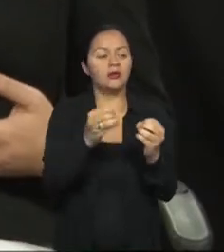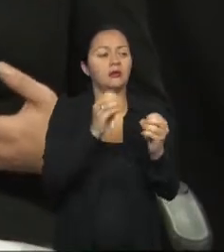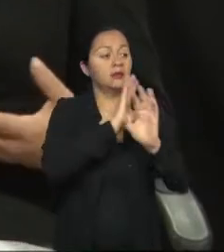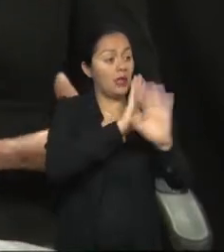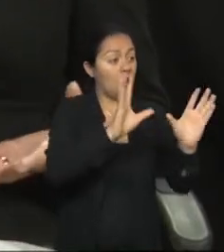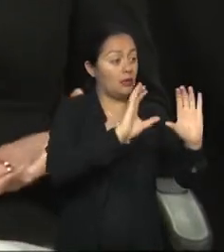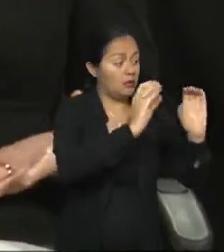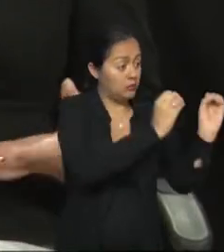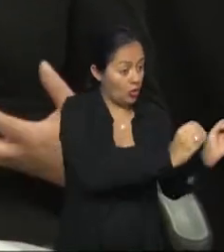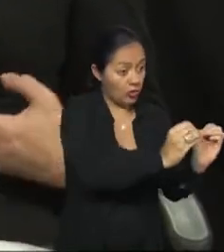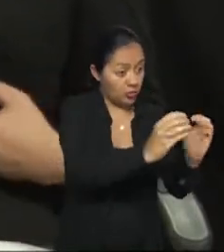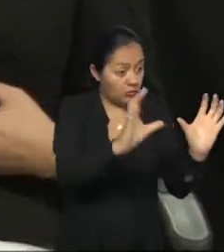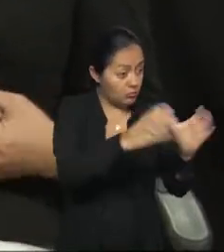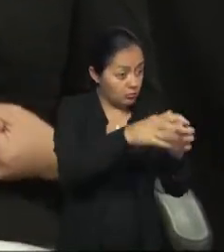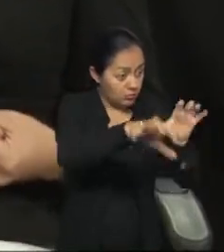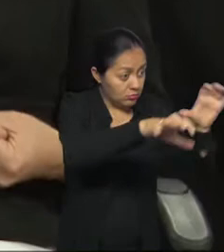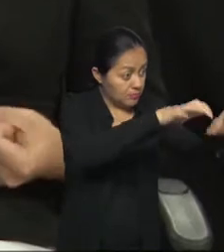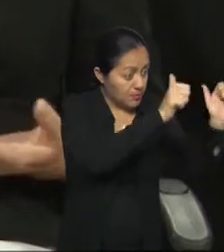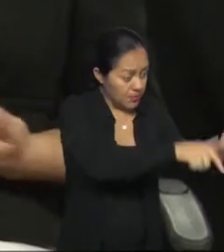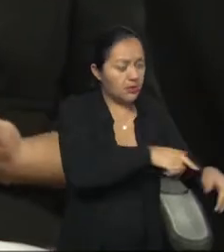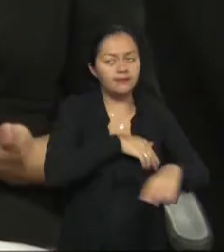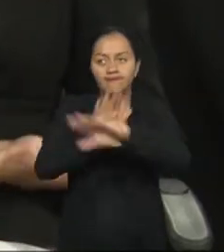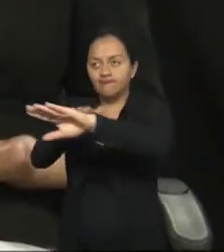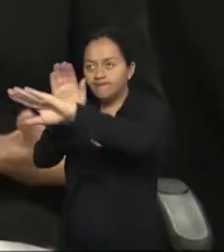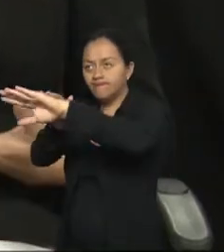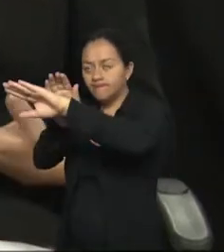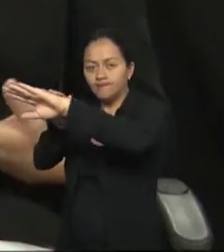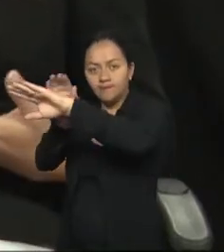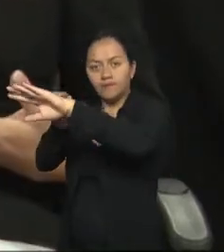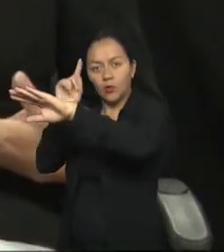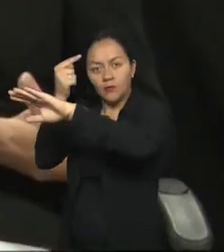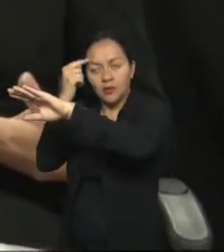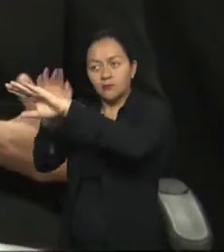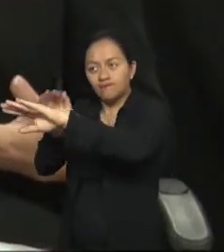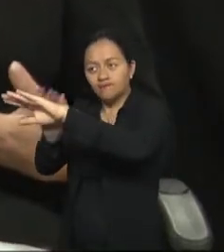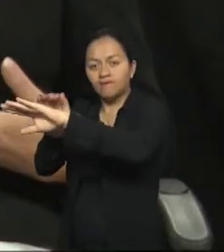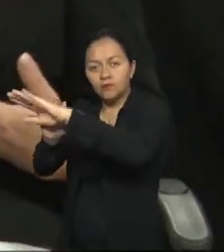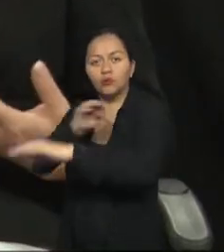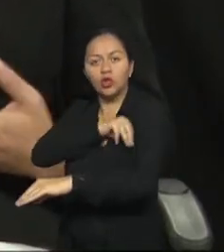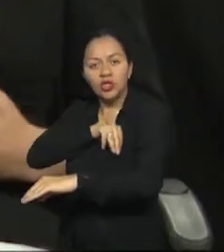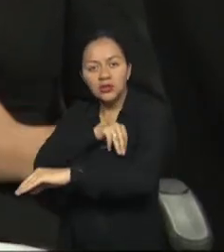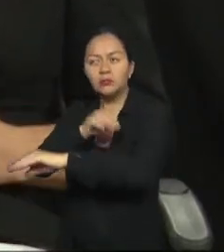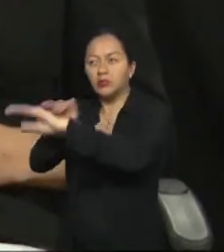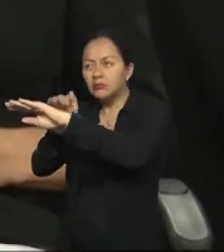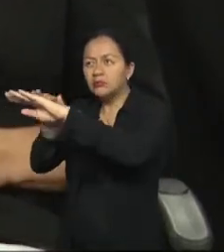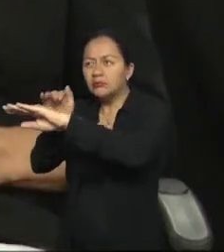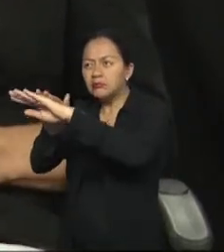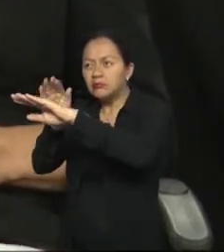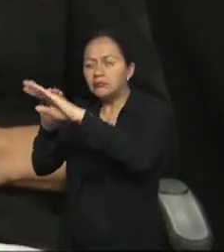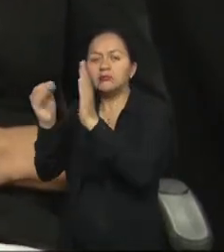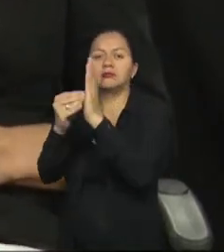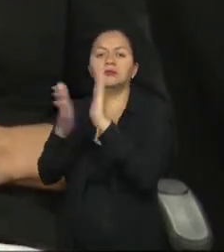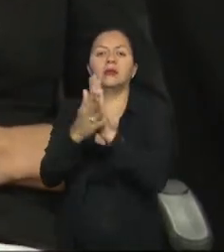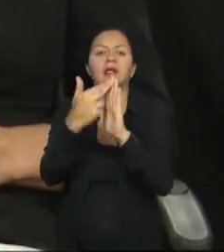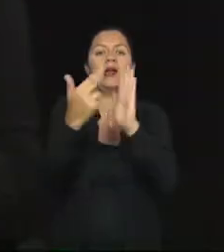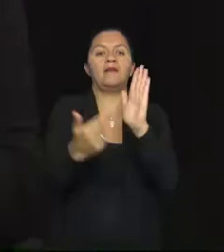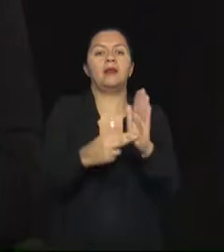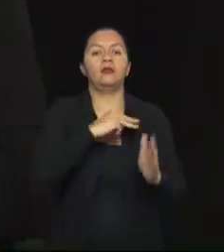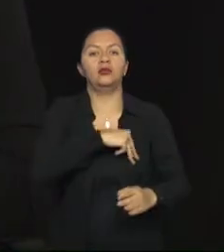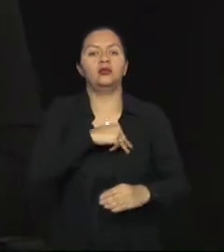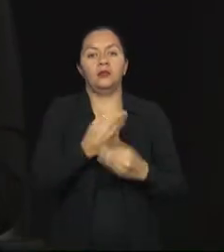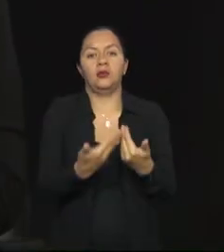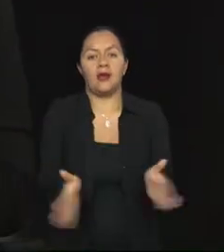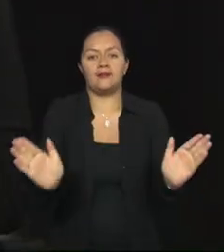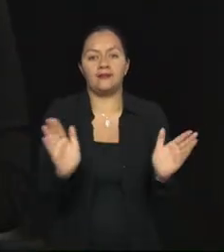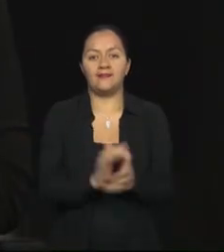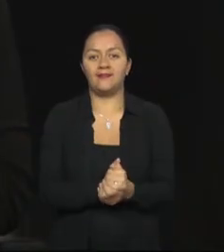a tener ya adoptado en sí, encarnado en los gobiernos locales, está el RBC. Muy bien, estamos